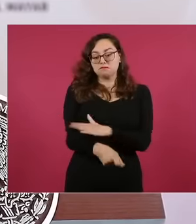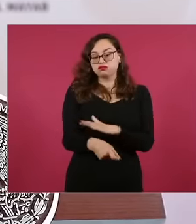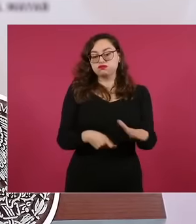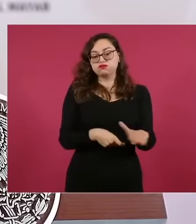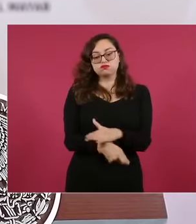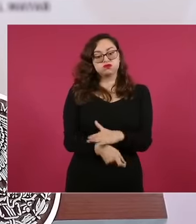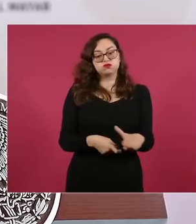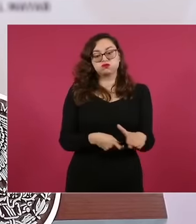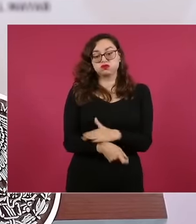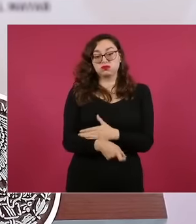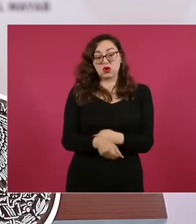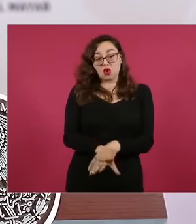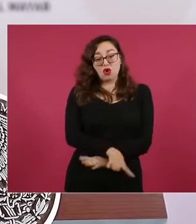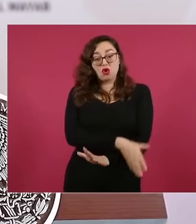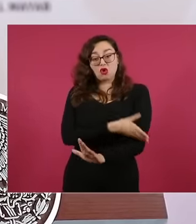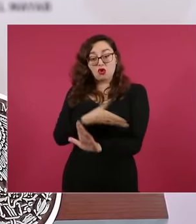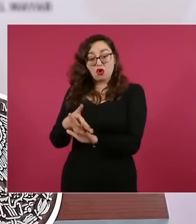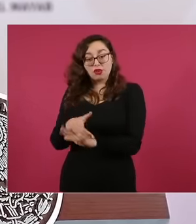su